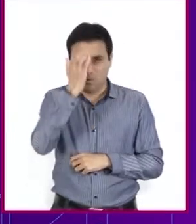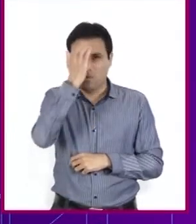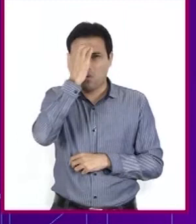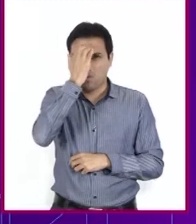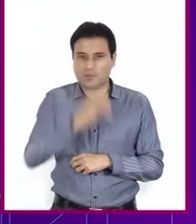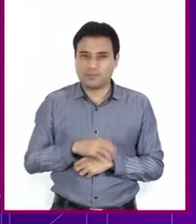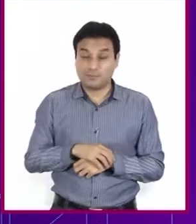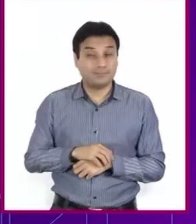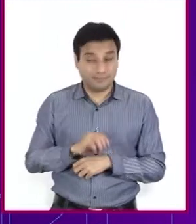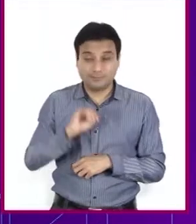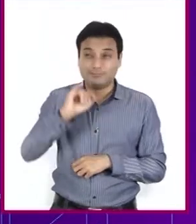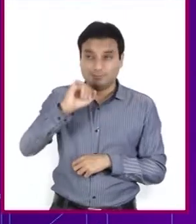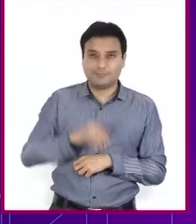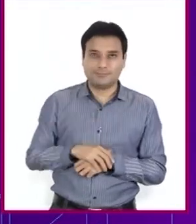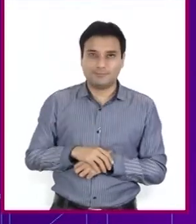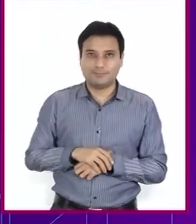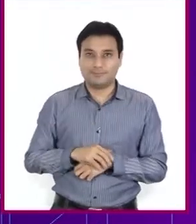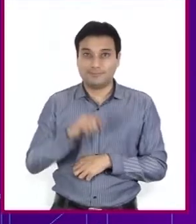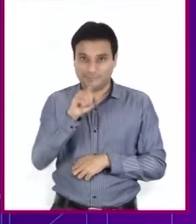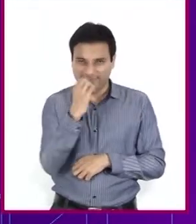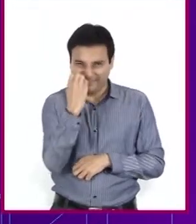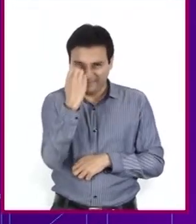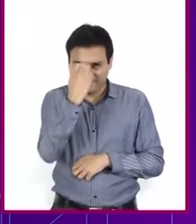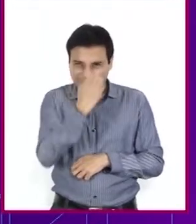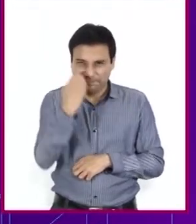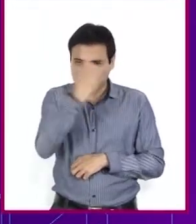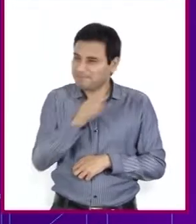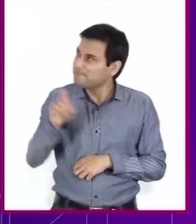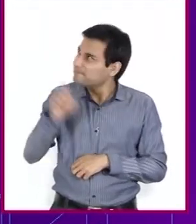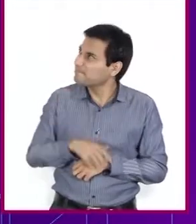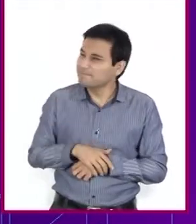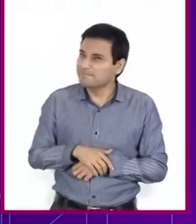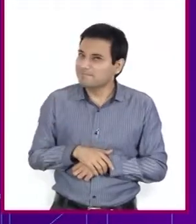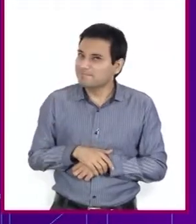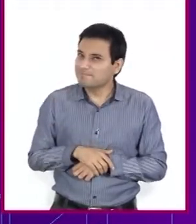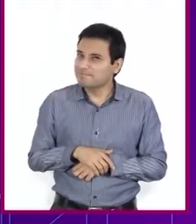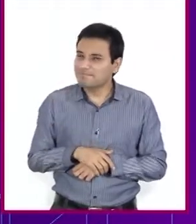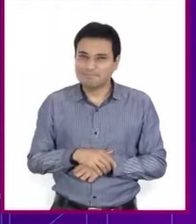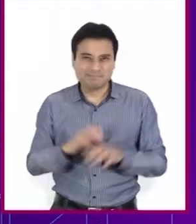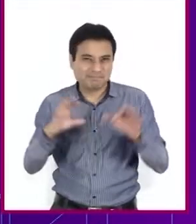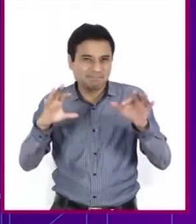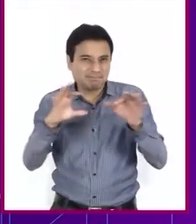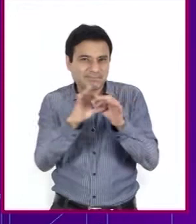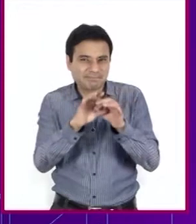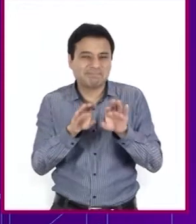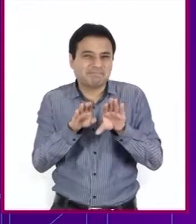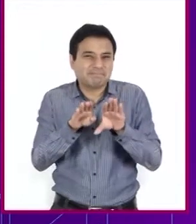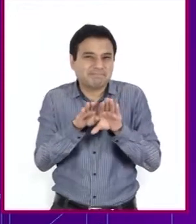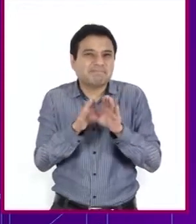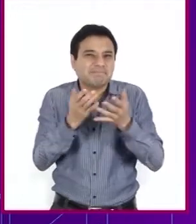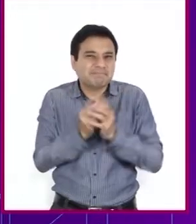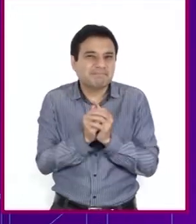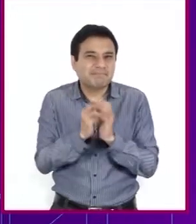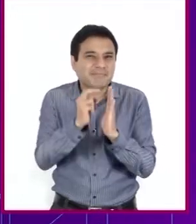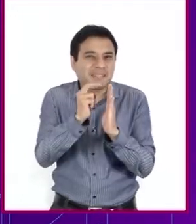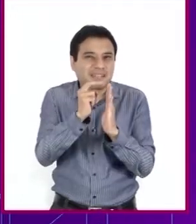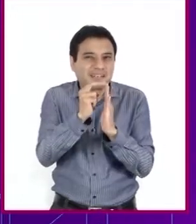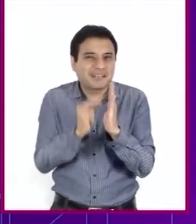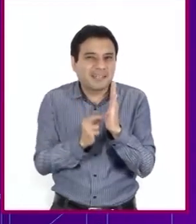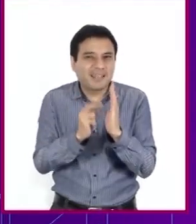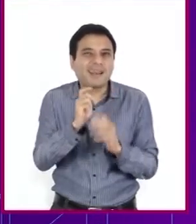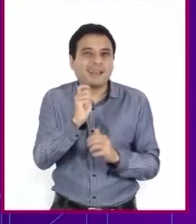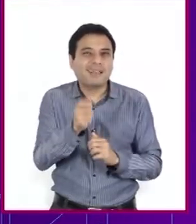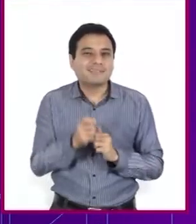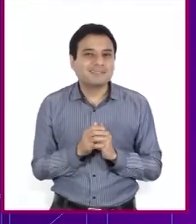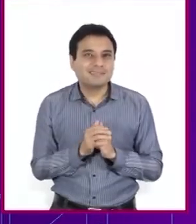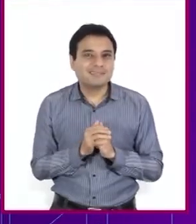Leslie. Observemos la sucesión de los números en la tabla. Podemos encontrar la regla matemática